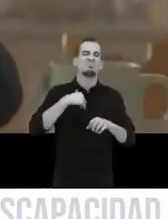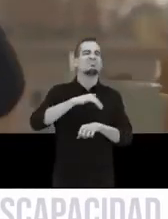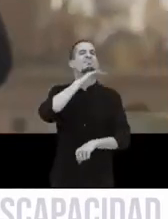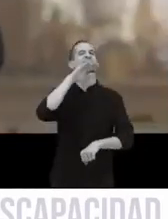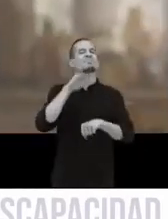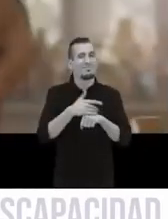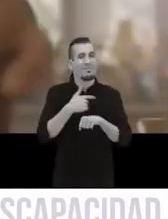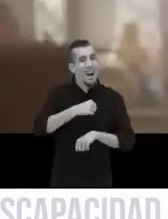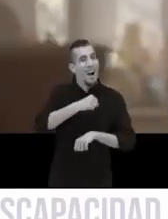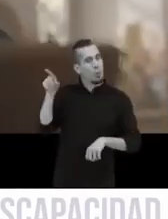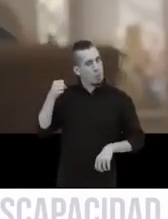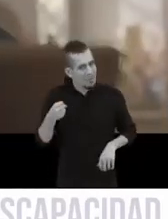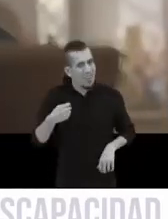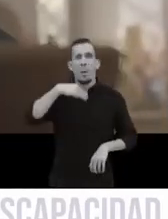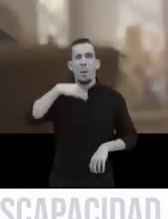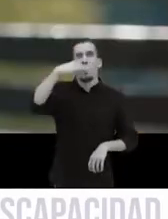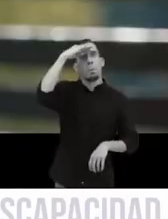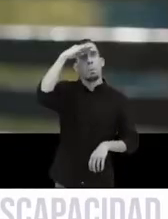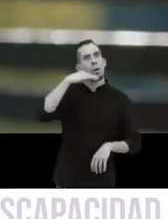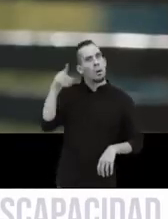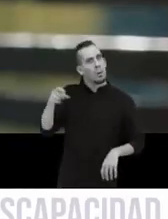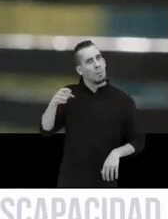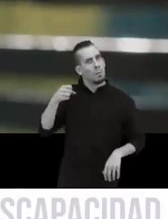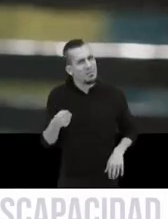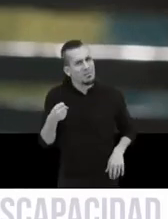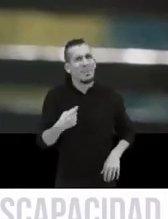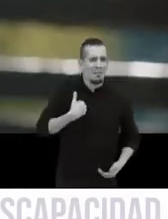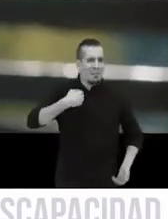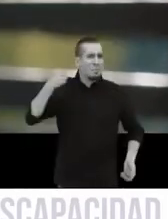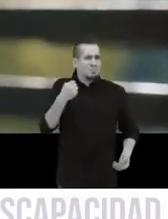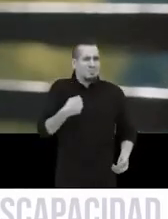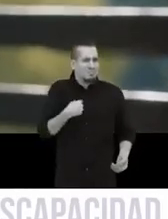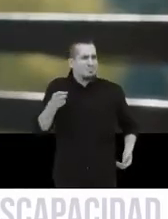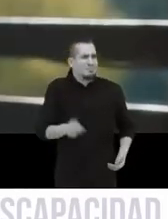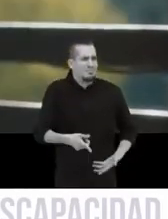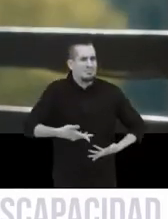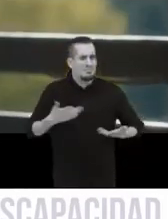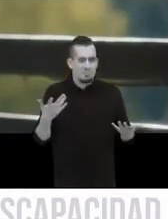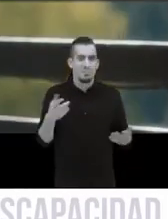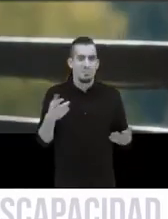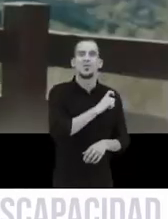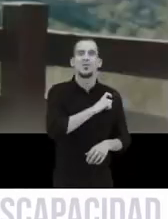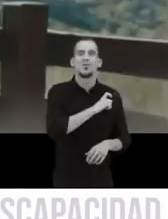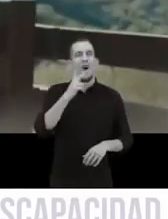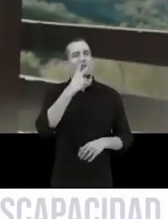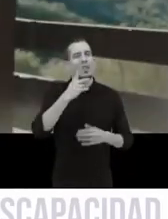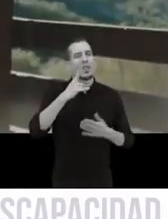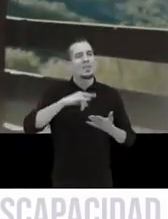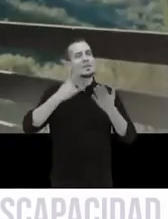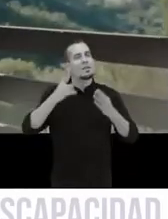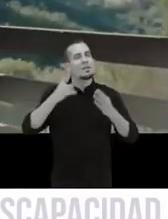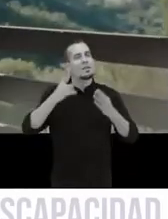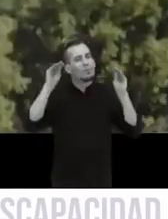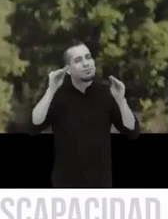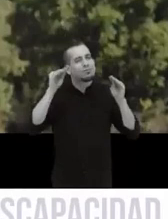mi abuelo pastor y el padre pastor y yo también factor en la fundación 11